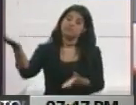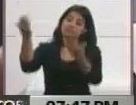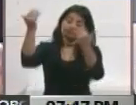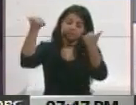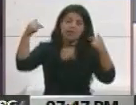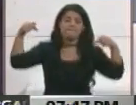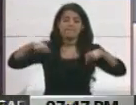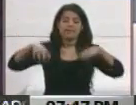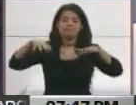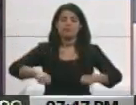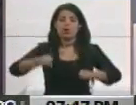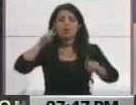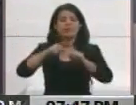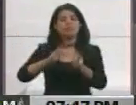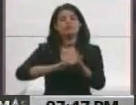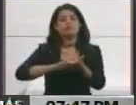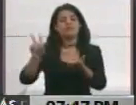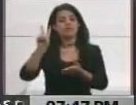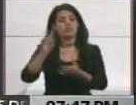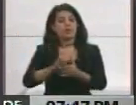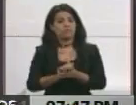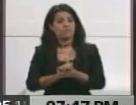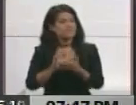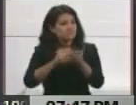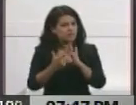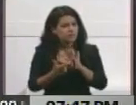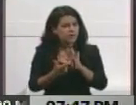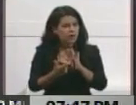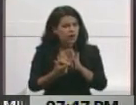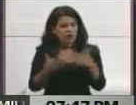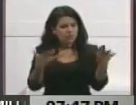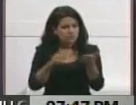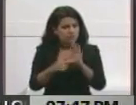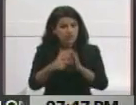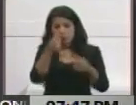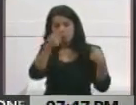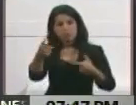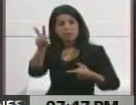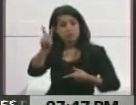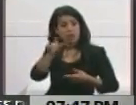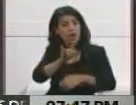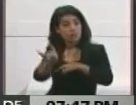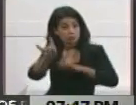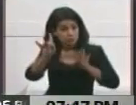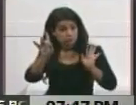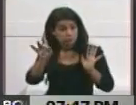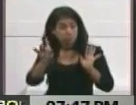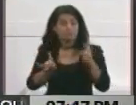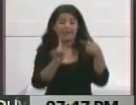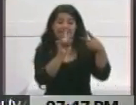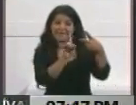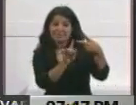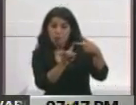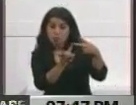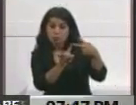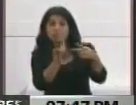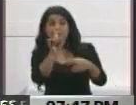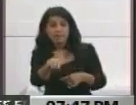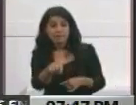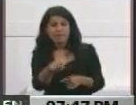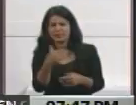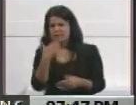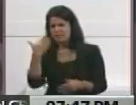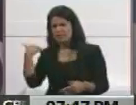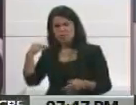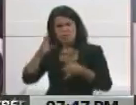traición a la patria y las el segundo supuesto muy importante Por cierto en la última reforma